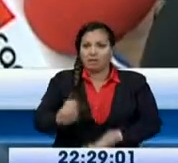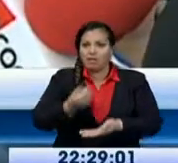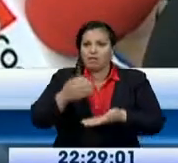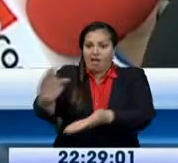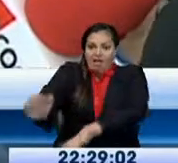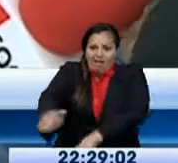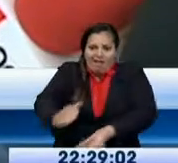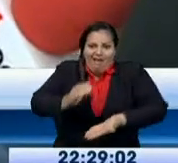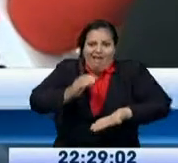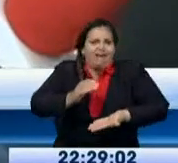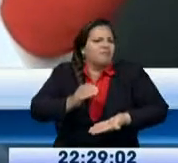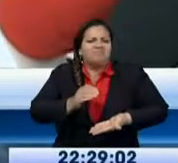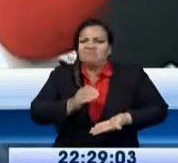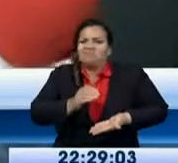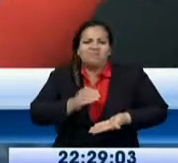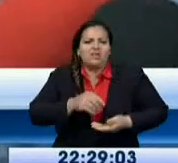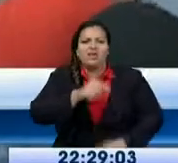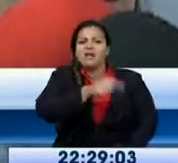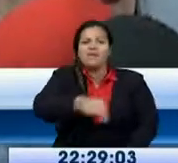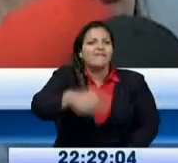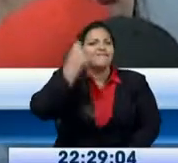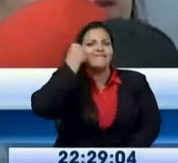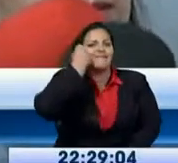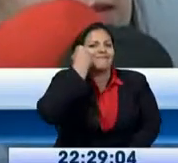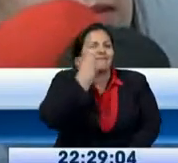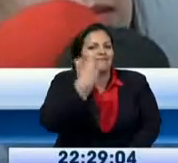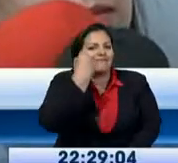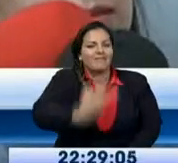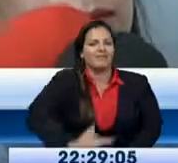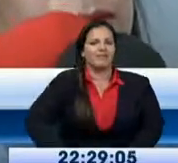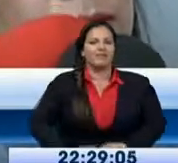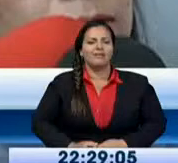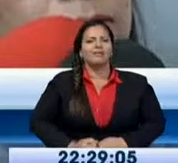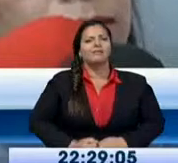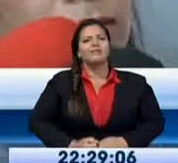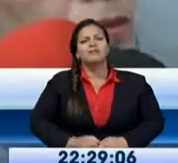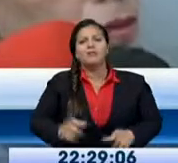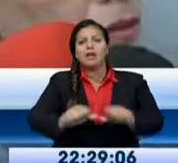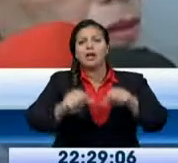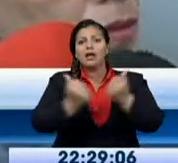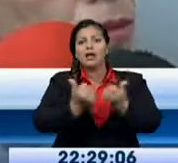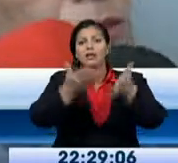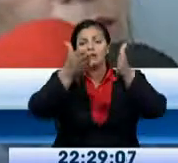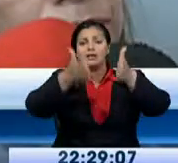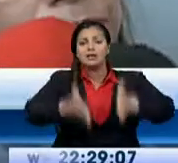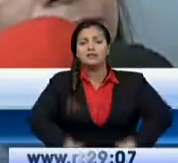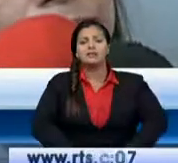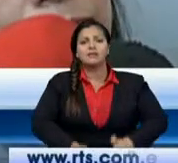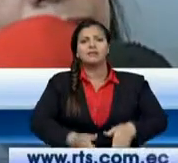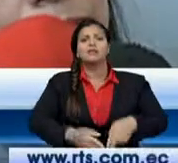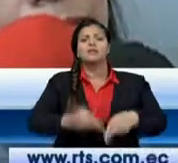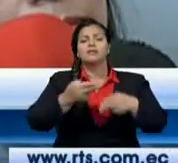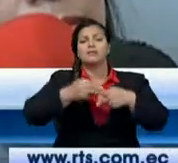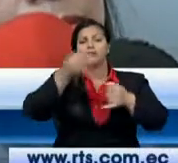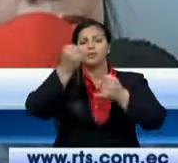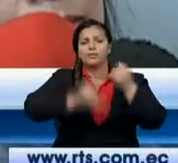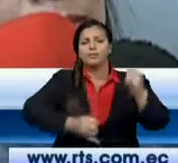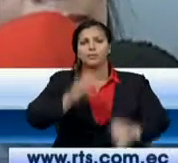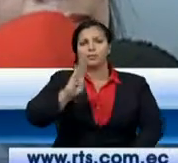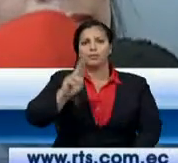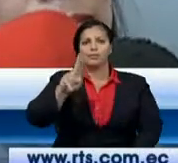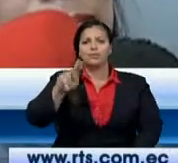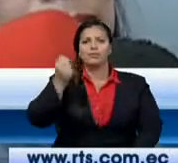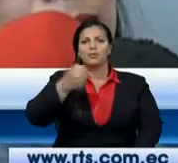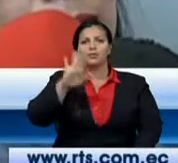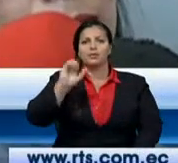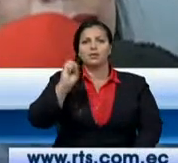la necedad que tiene el bloque de país, a pesar de que muchos de ellos, incluso el asambleísta Bustamante, tuvo la valentía y el honor de